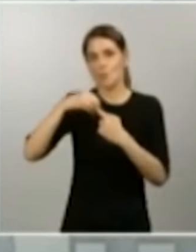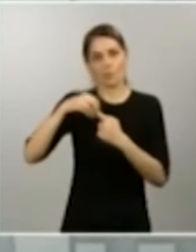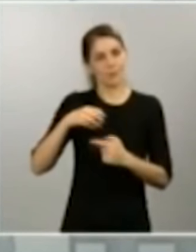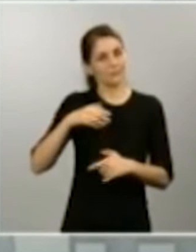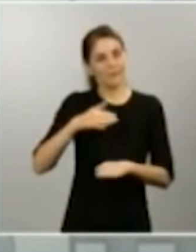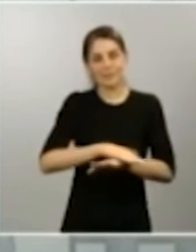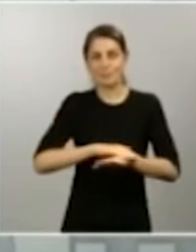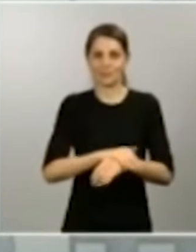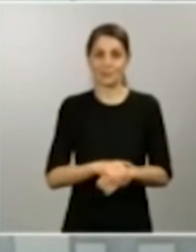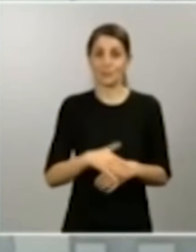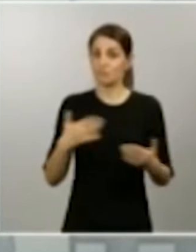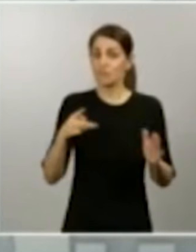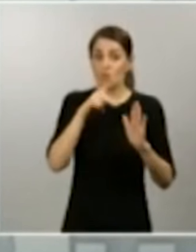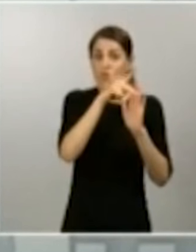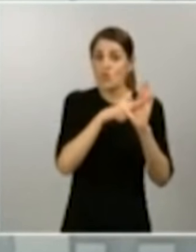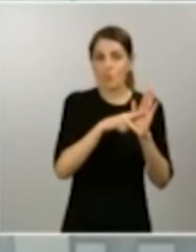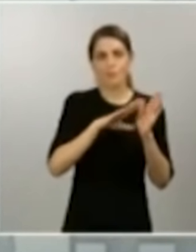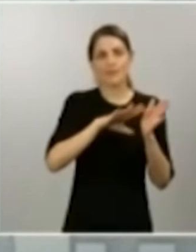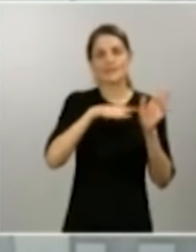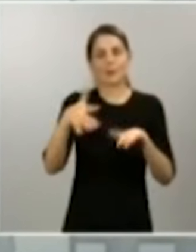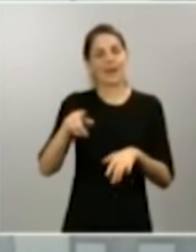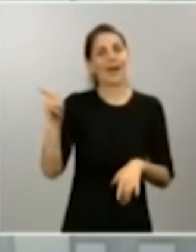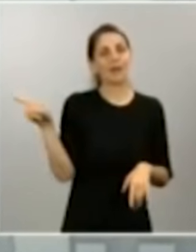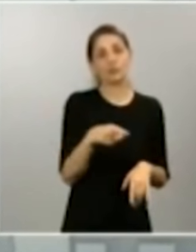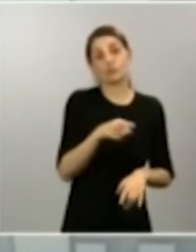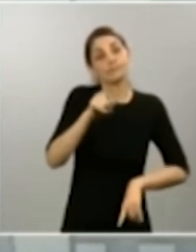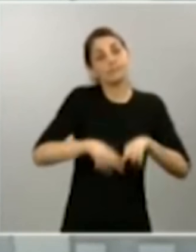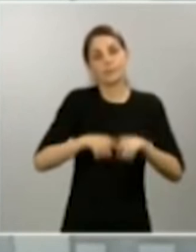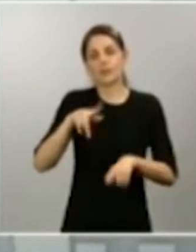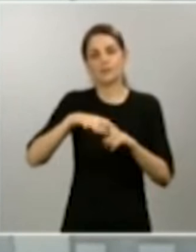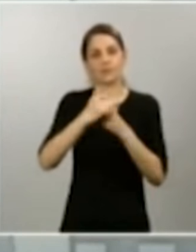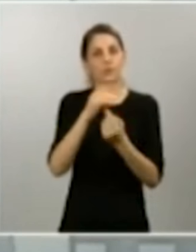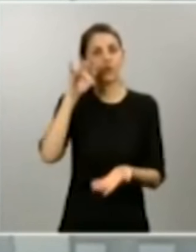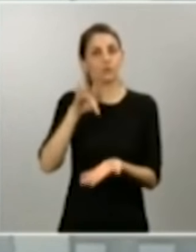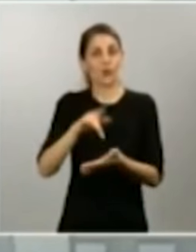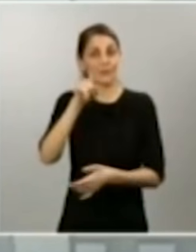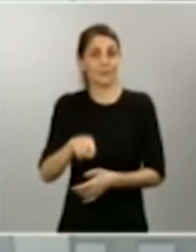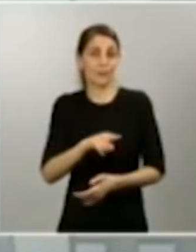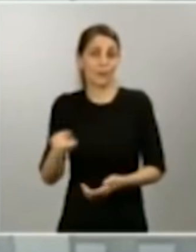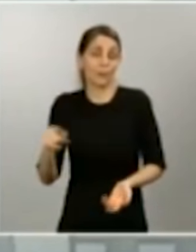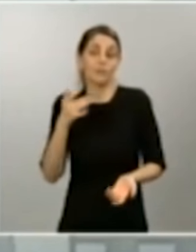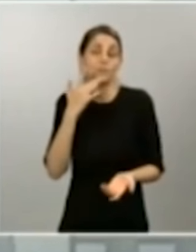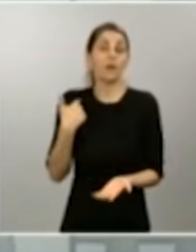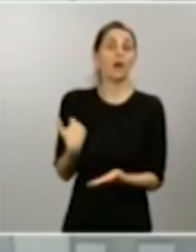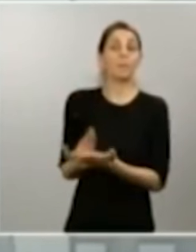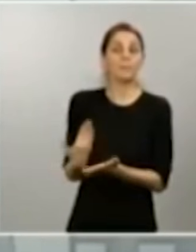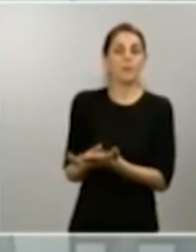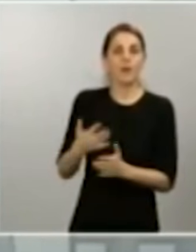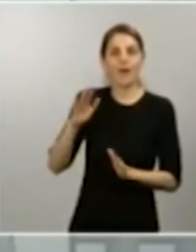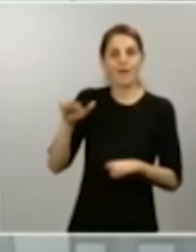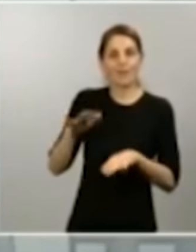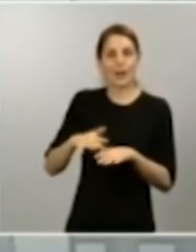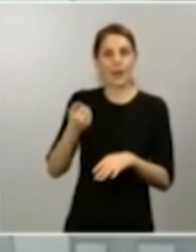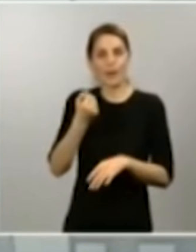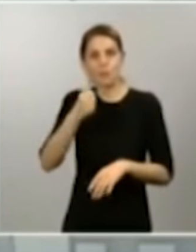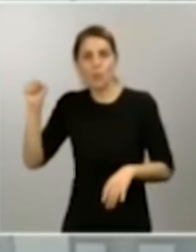aplicará en los términos que deba aplicarse caso de acreditarse o adverarse los extremos que sirven de